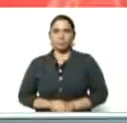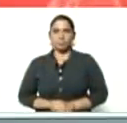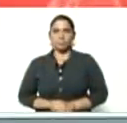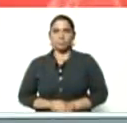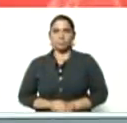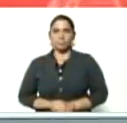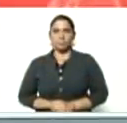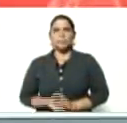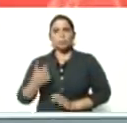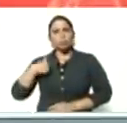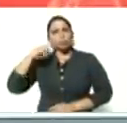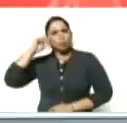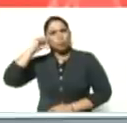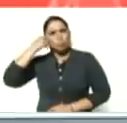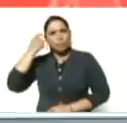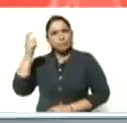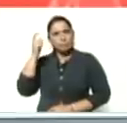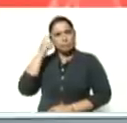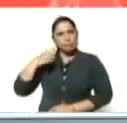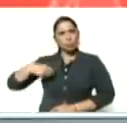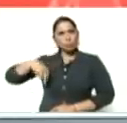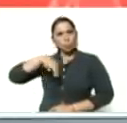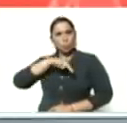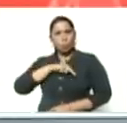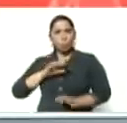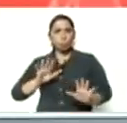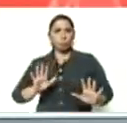Y yo recuerdo que ese día nosotros